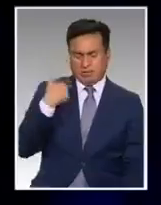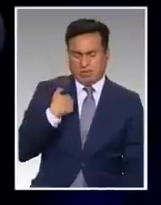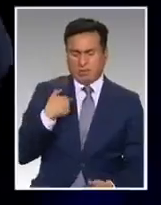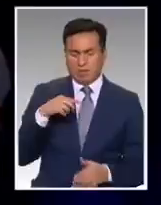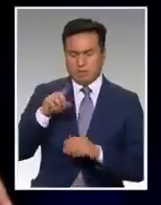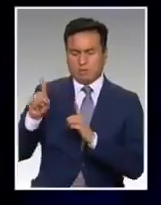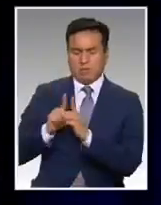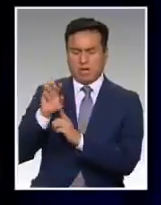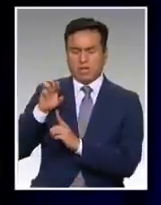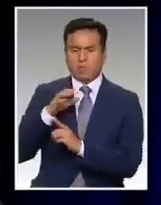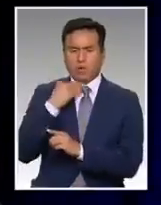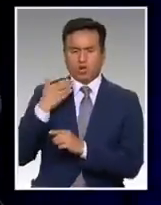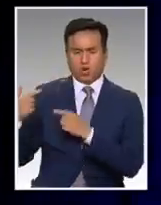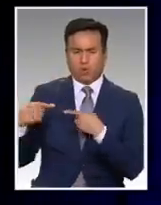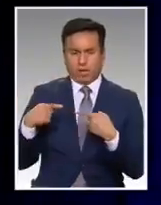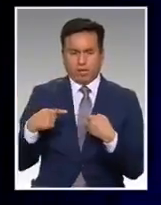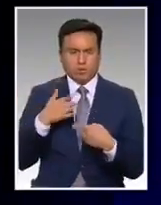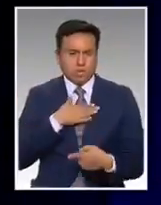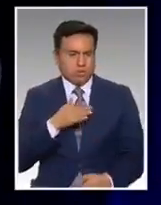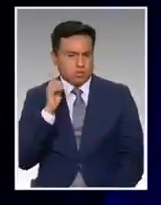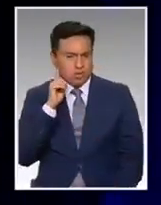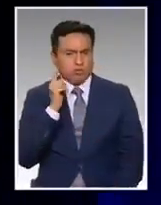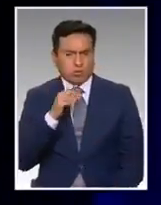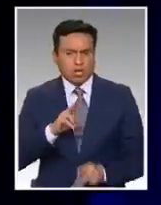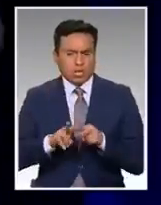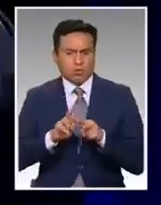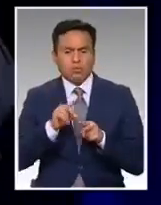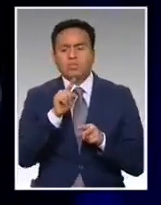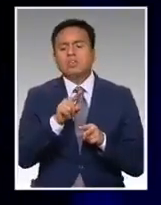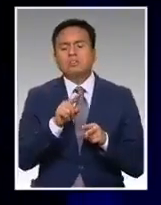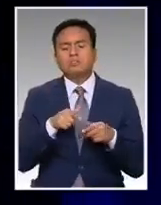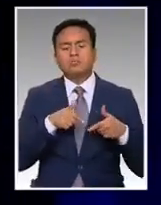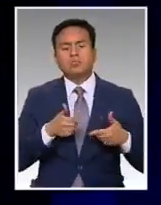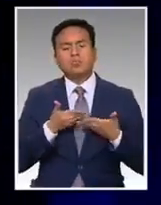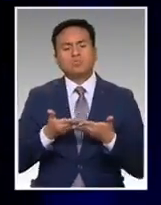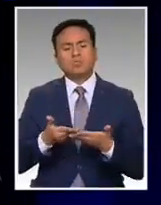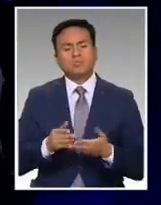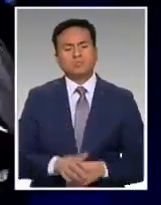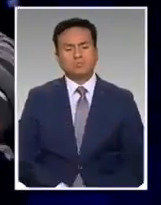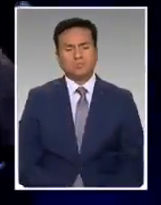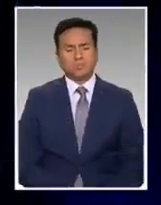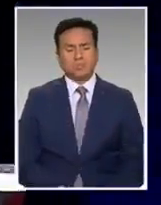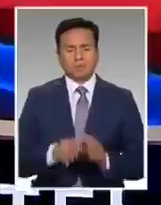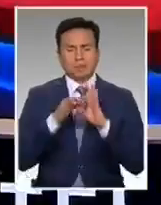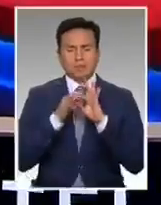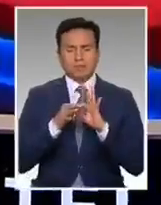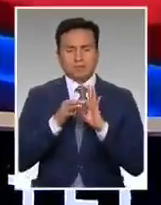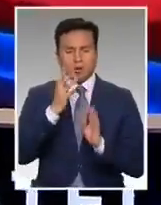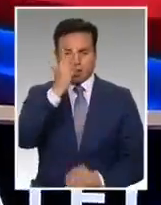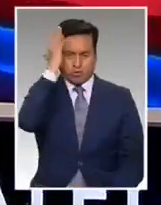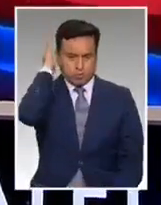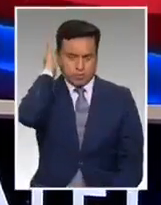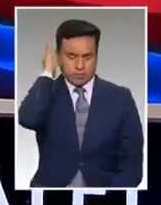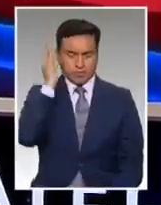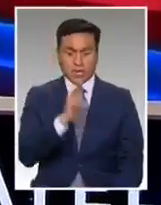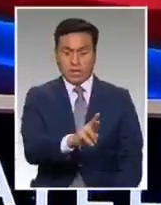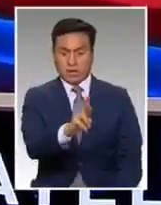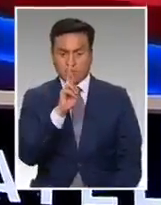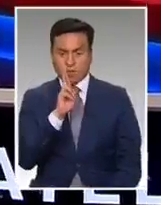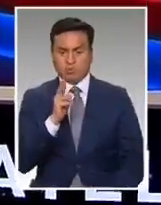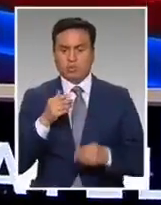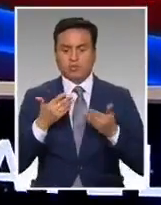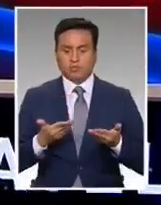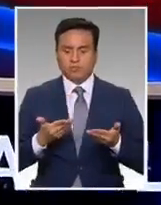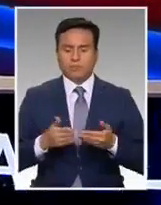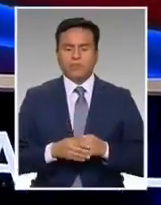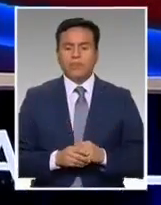padre muerto en combate me gustaría escucharlo yo lo haría pues tenía su arte generoso gracias a marco enríquez ominami hay réplica por lo tanto